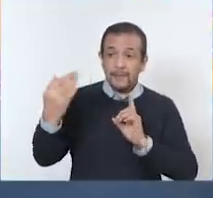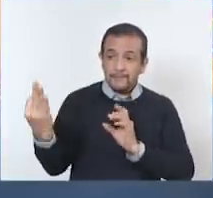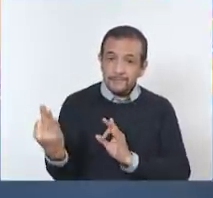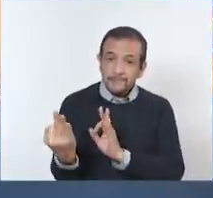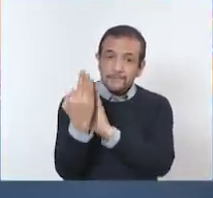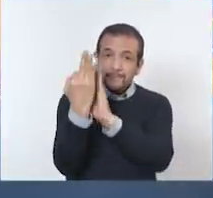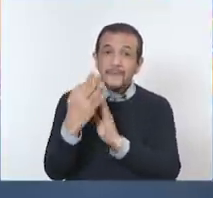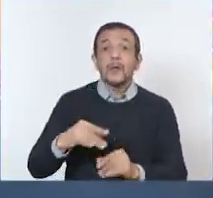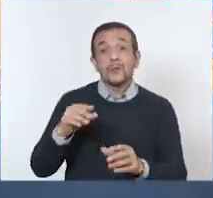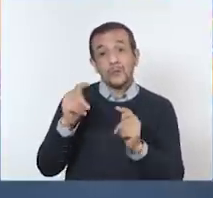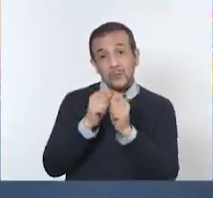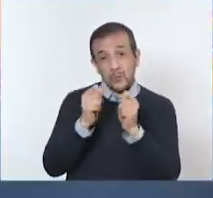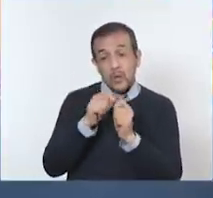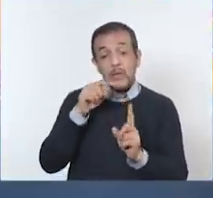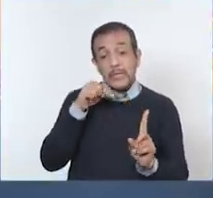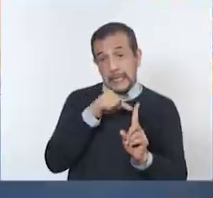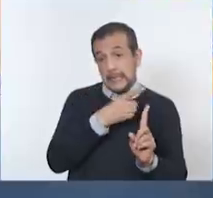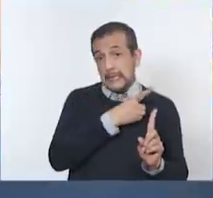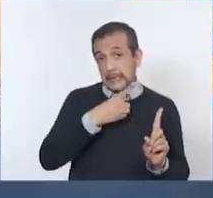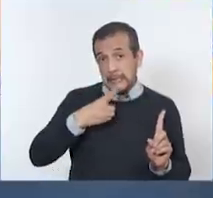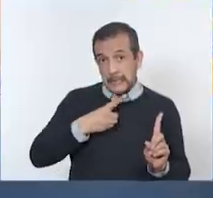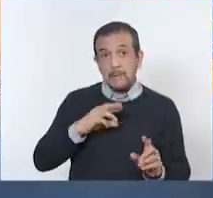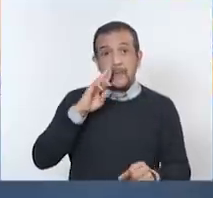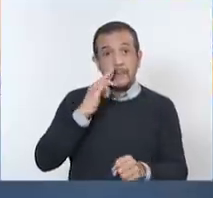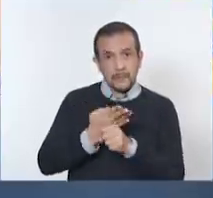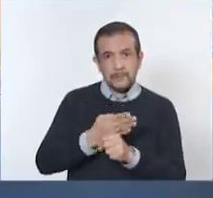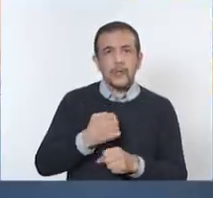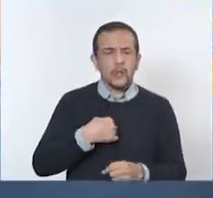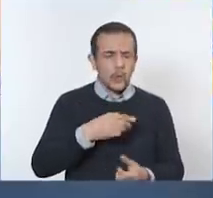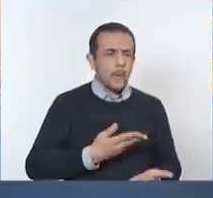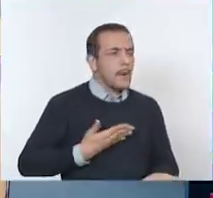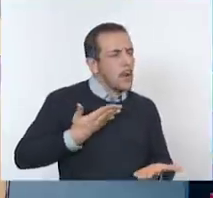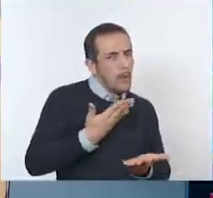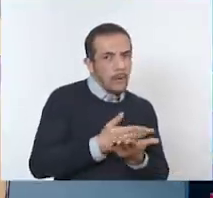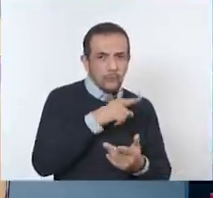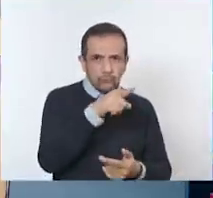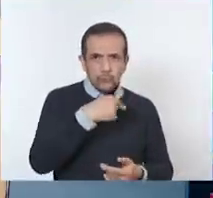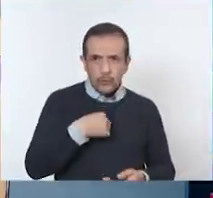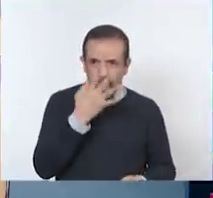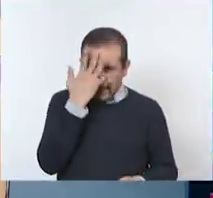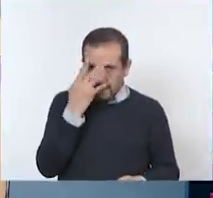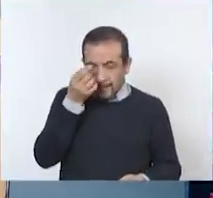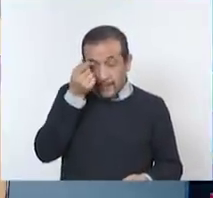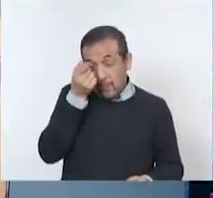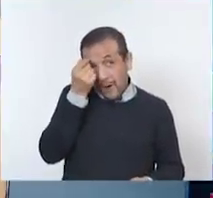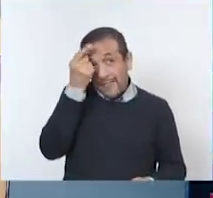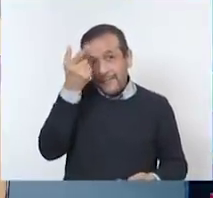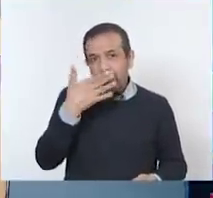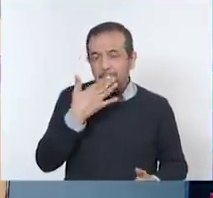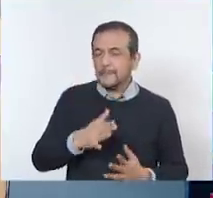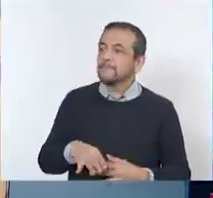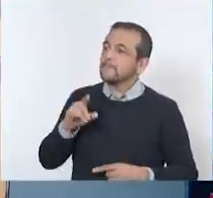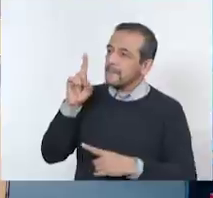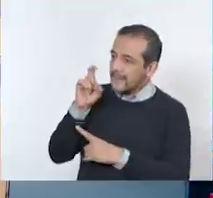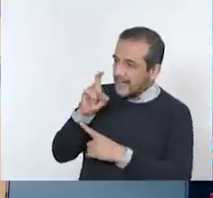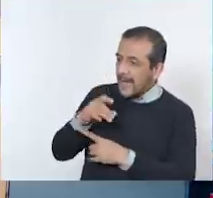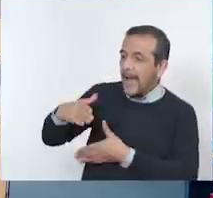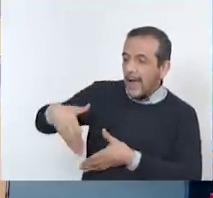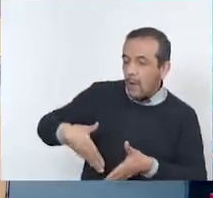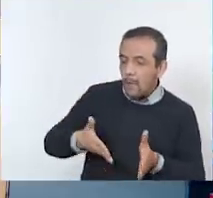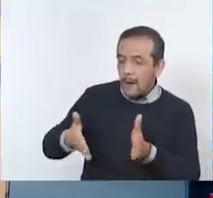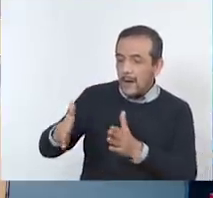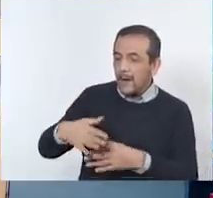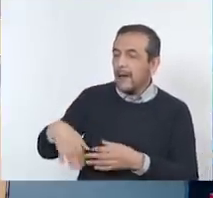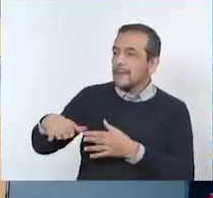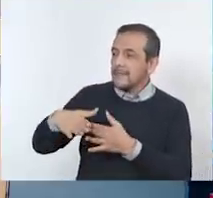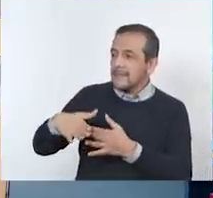se tiene que hacer responsable. Te propongo que juguemos a las adivinanzas. Perfecto, yo empiezo. Agua pasa por mi